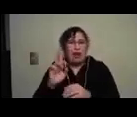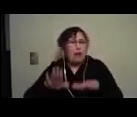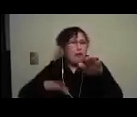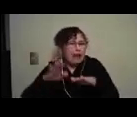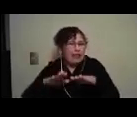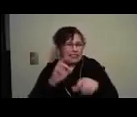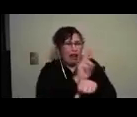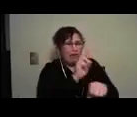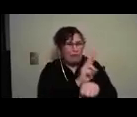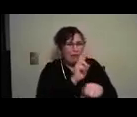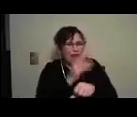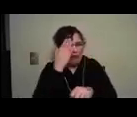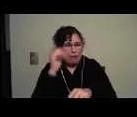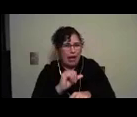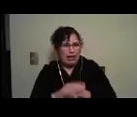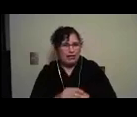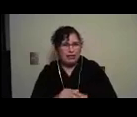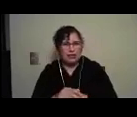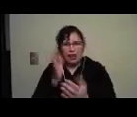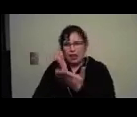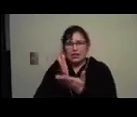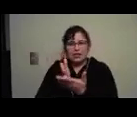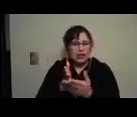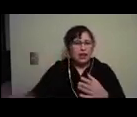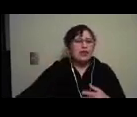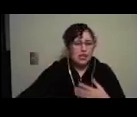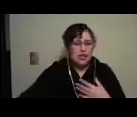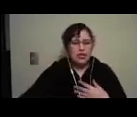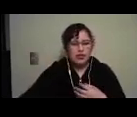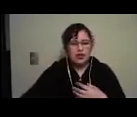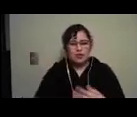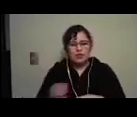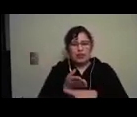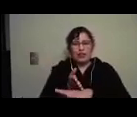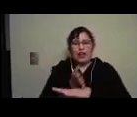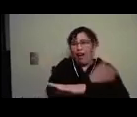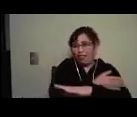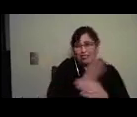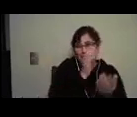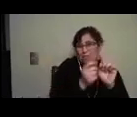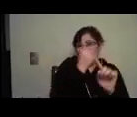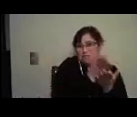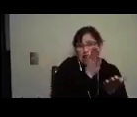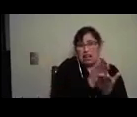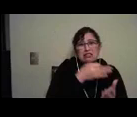Qué raro, pensé. ¿Y la clase anterior andaba bien? Sí. Sí, yo escuchaba muy bien.